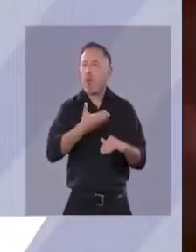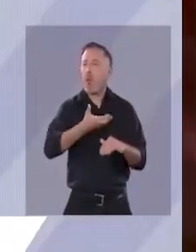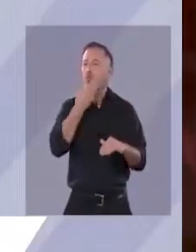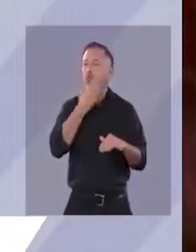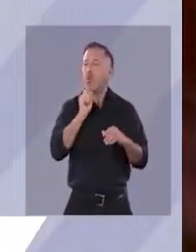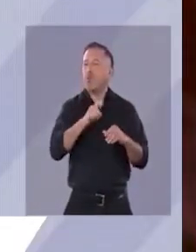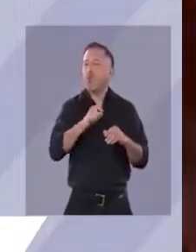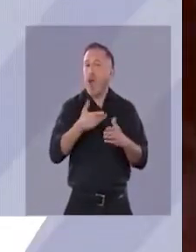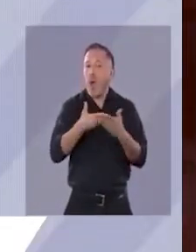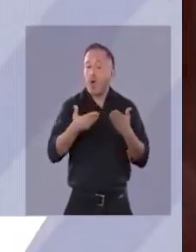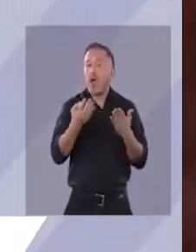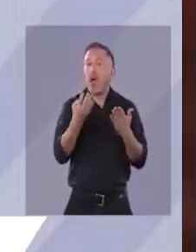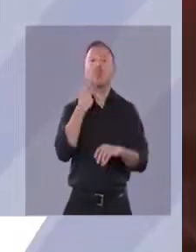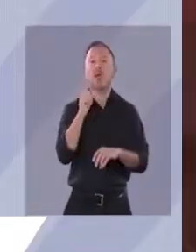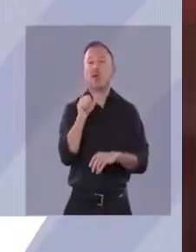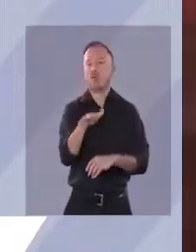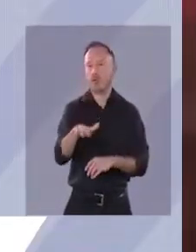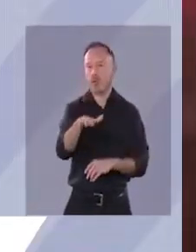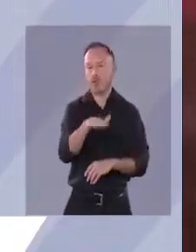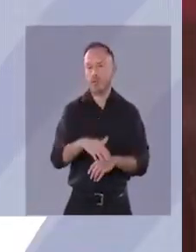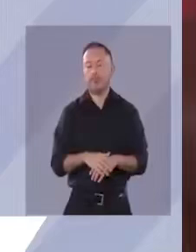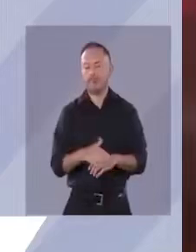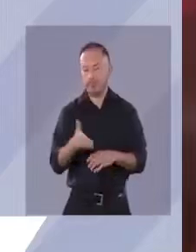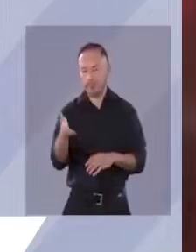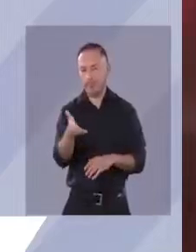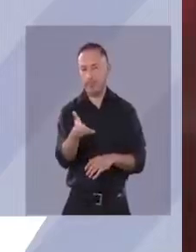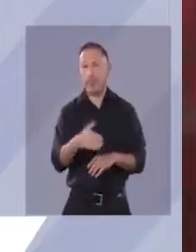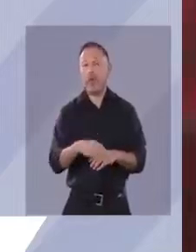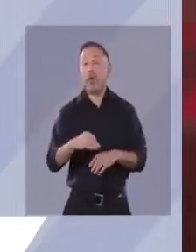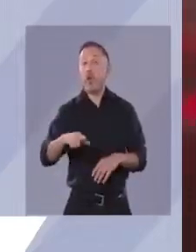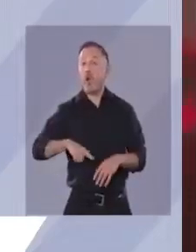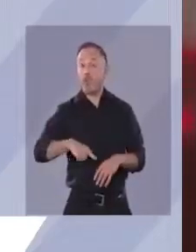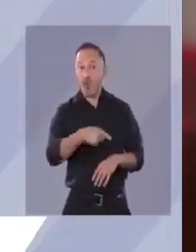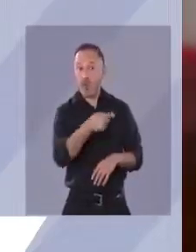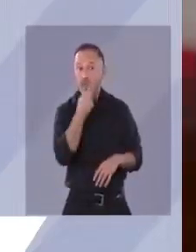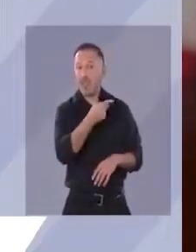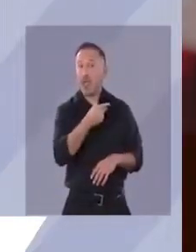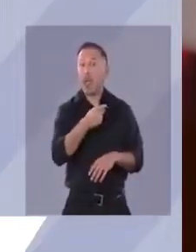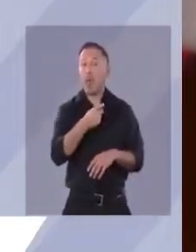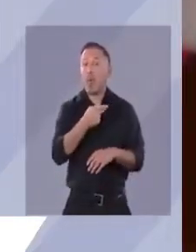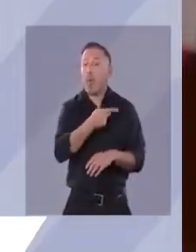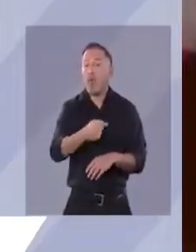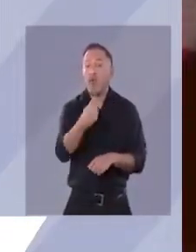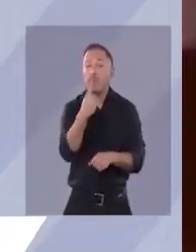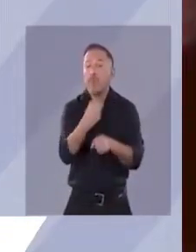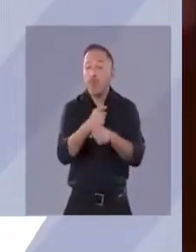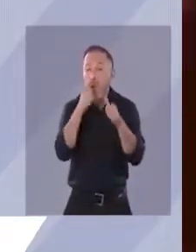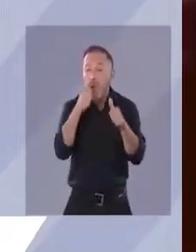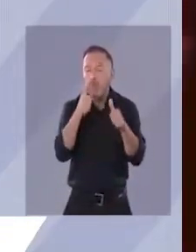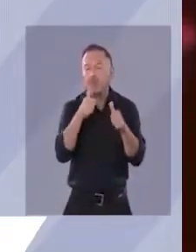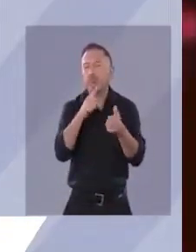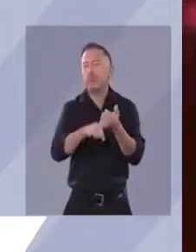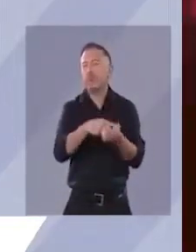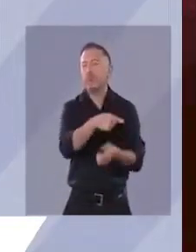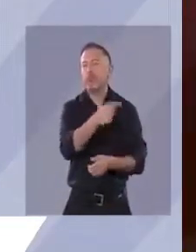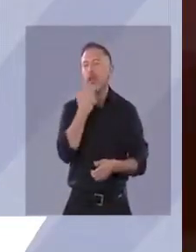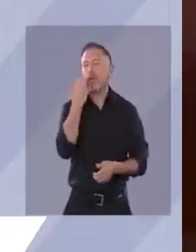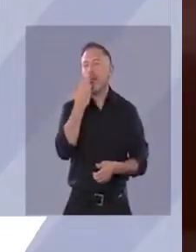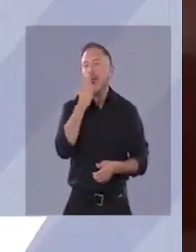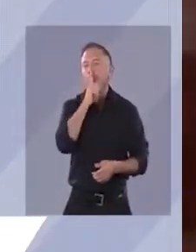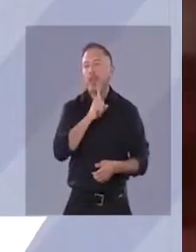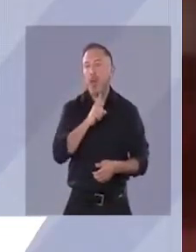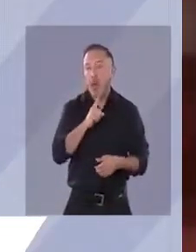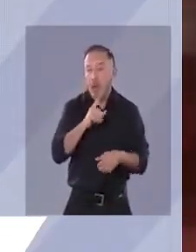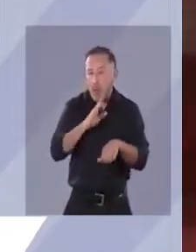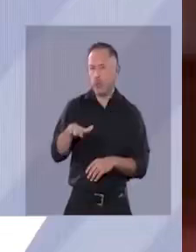Saldívar que estaría dejando al descubierto una operación de